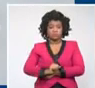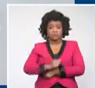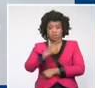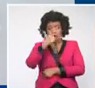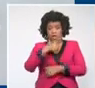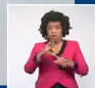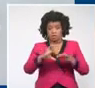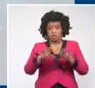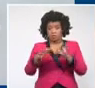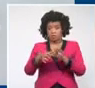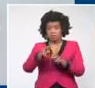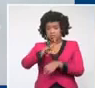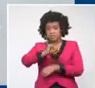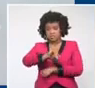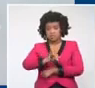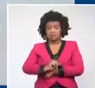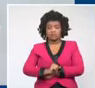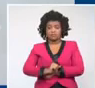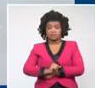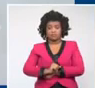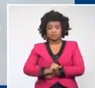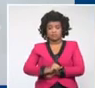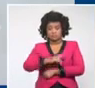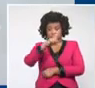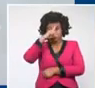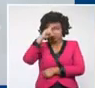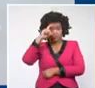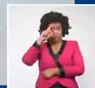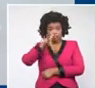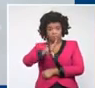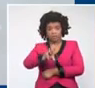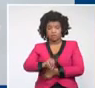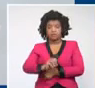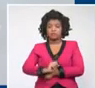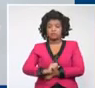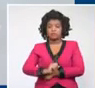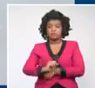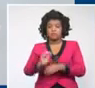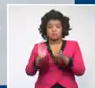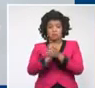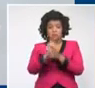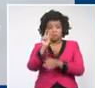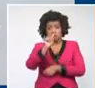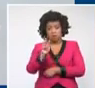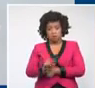Artemisas, 26, Santi Espíritus, 20, Mayabeque,